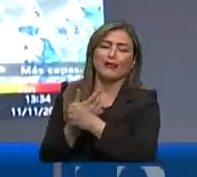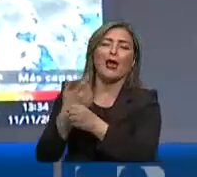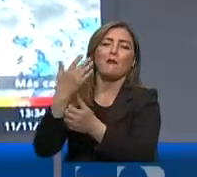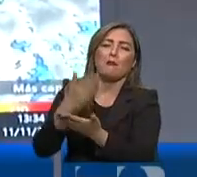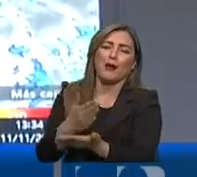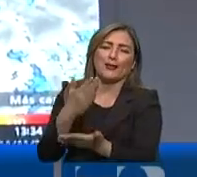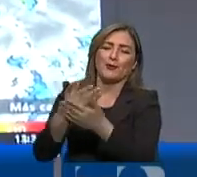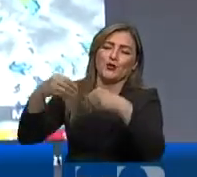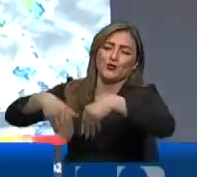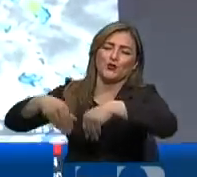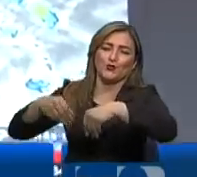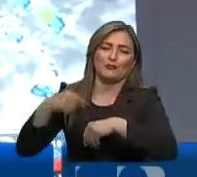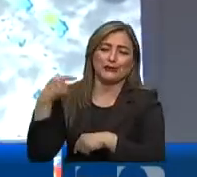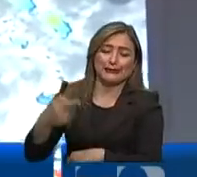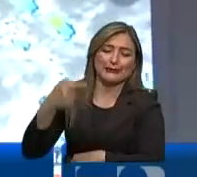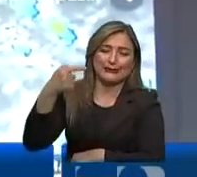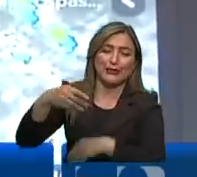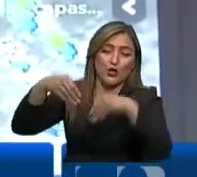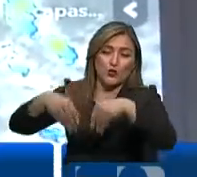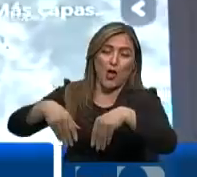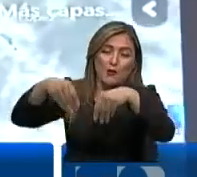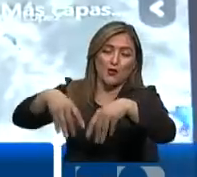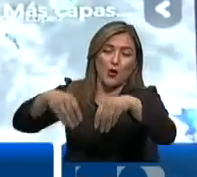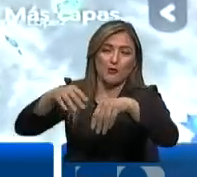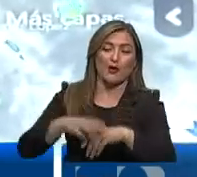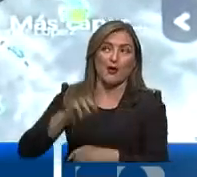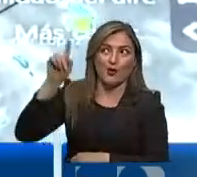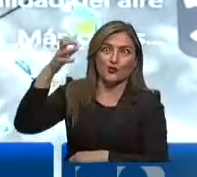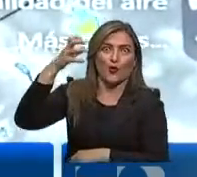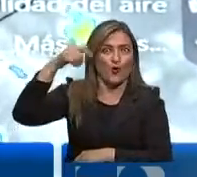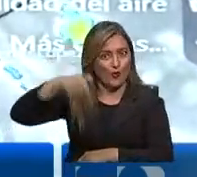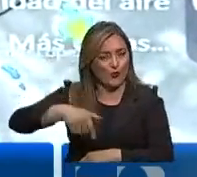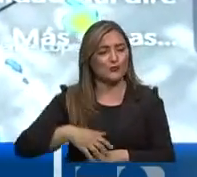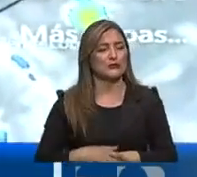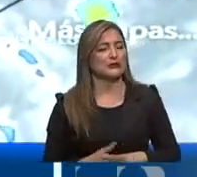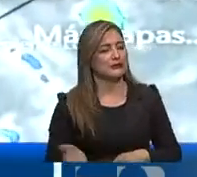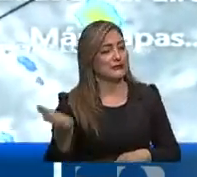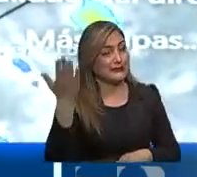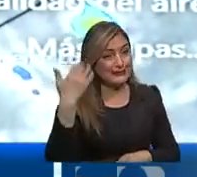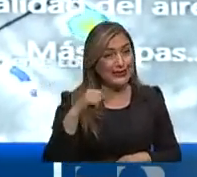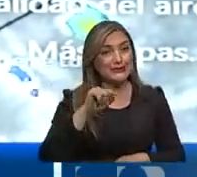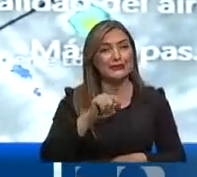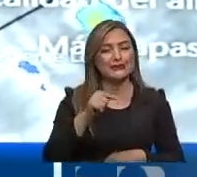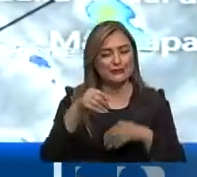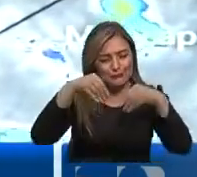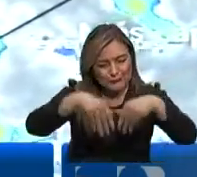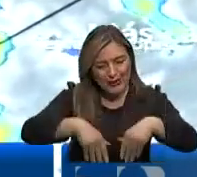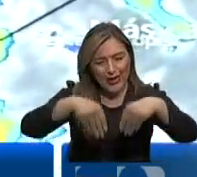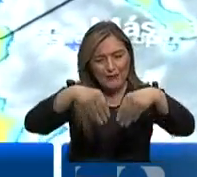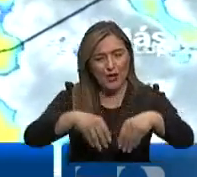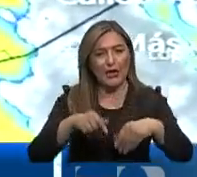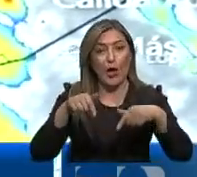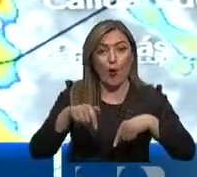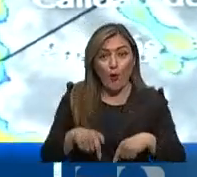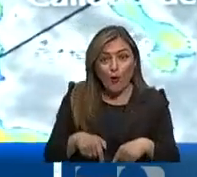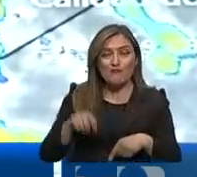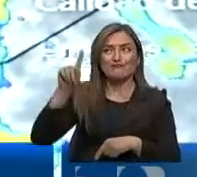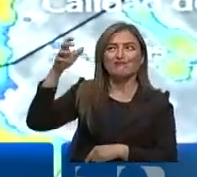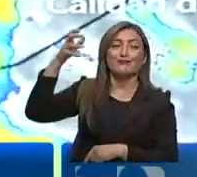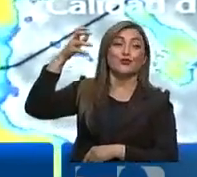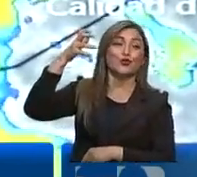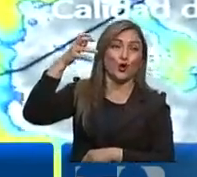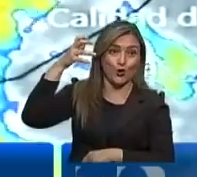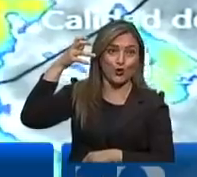hoy tenemos un día soleado. Sí, las precipitaciones en días anteriores habían sido bastante frecuentes, sin embargo el día de hoy amanecimos con presencia de